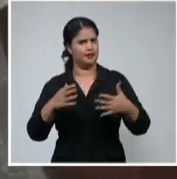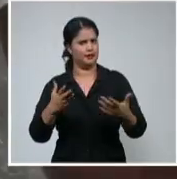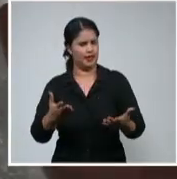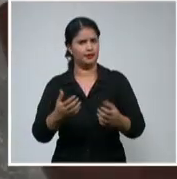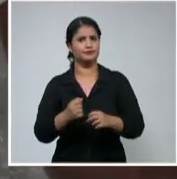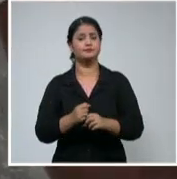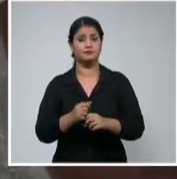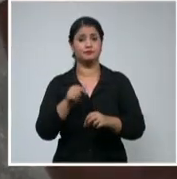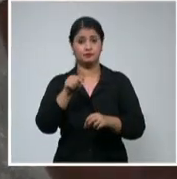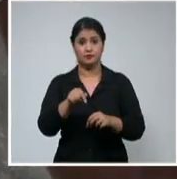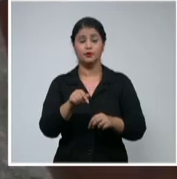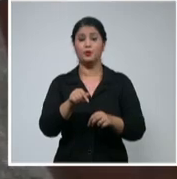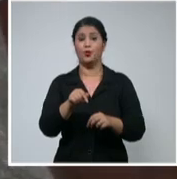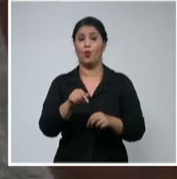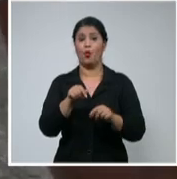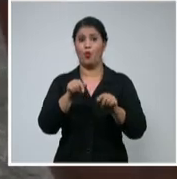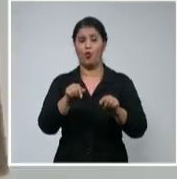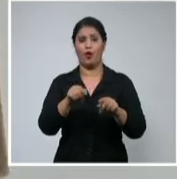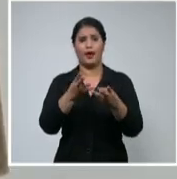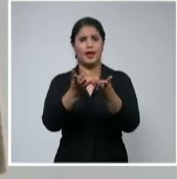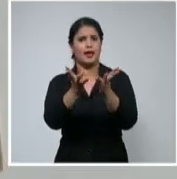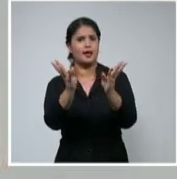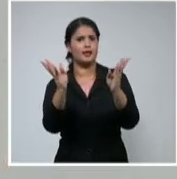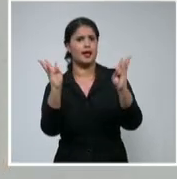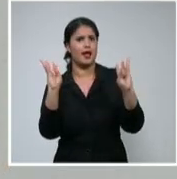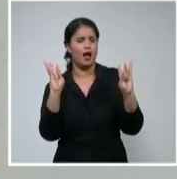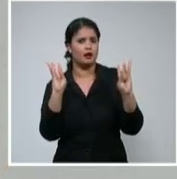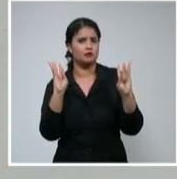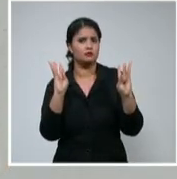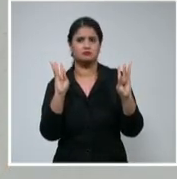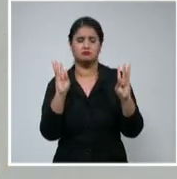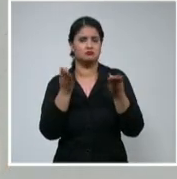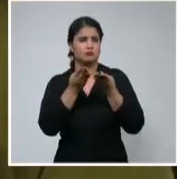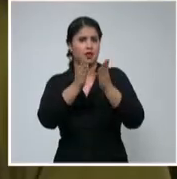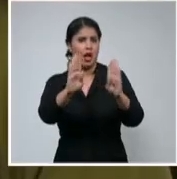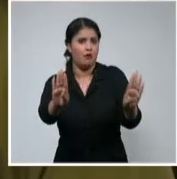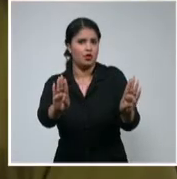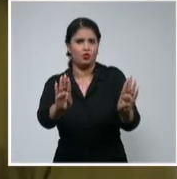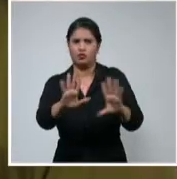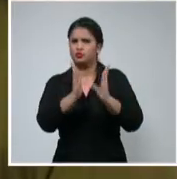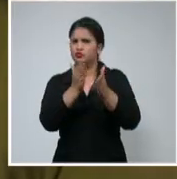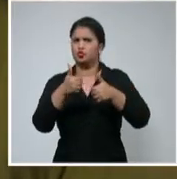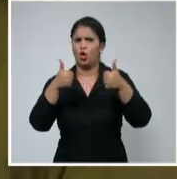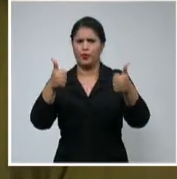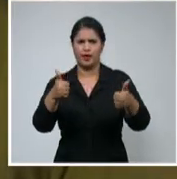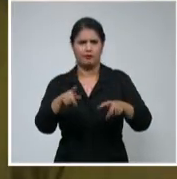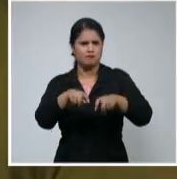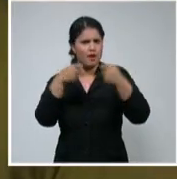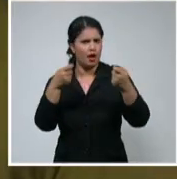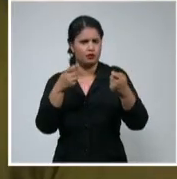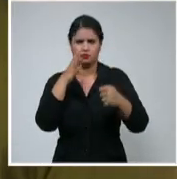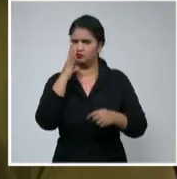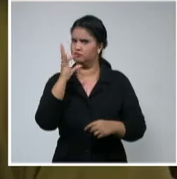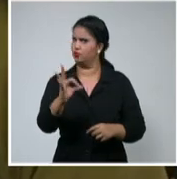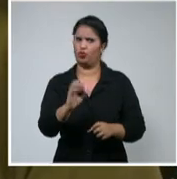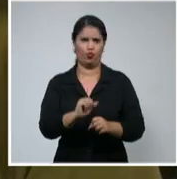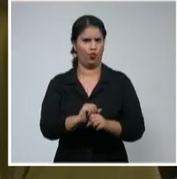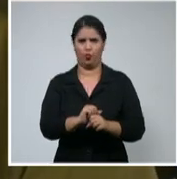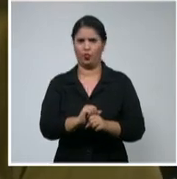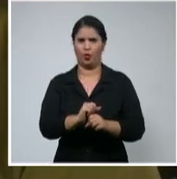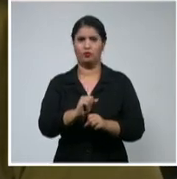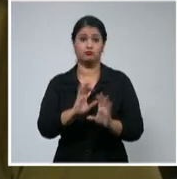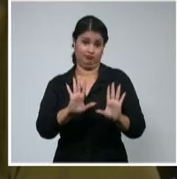que el candado y las rejas con las que contaba el local no estaban fracturadas, o sea, no presentaban signos de violencia. Por lo que lo primero